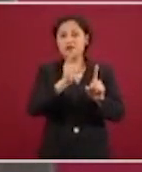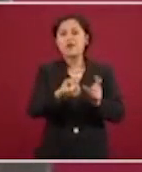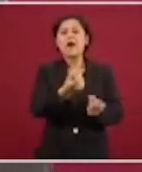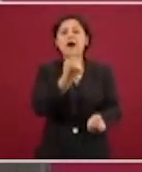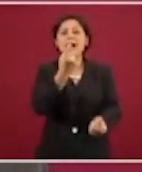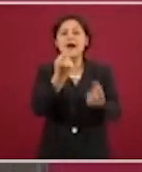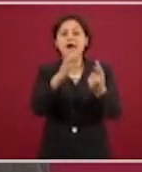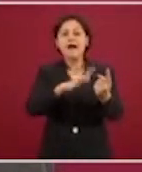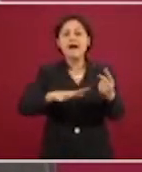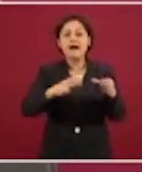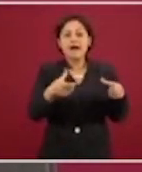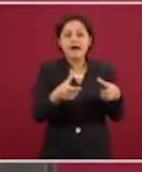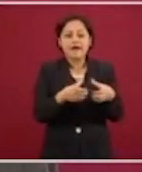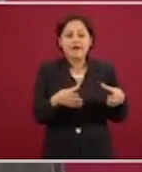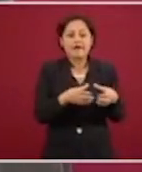Es una élite.